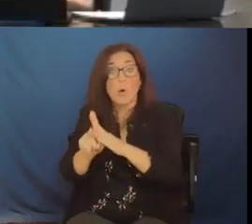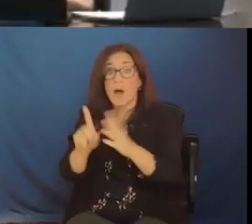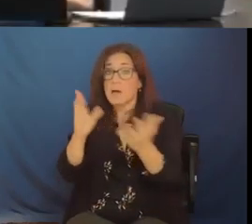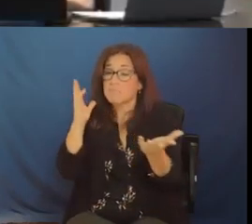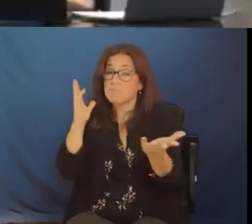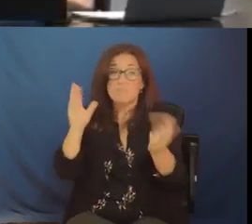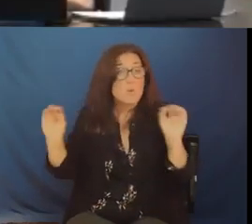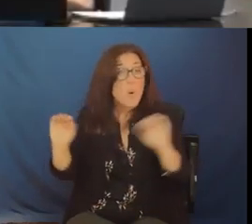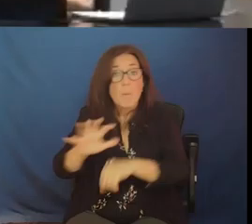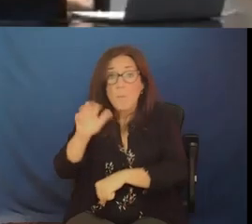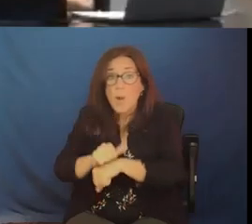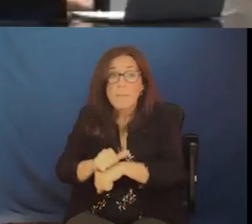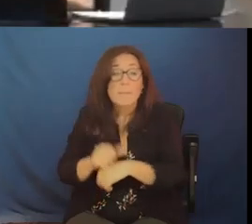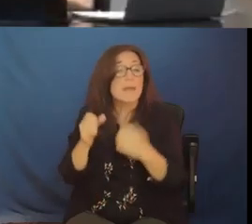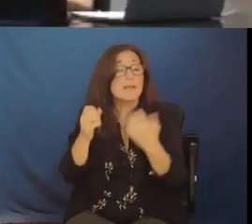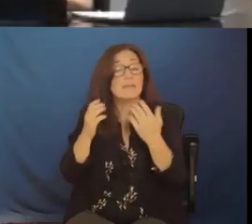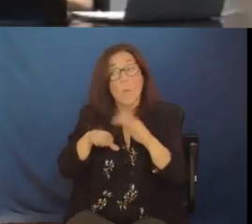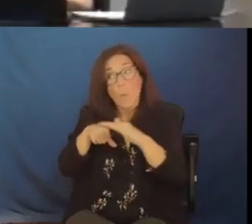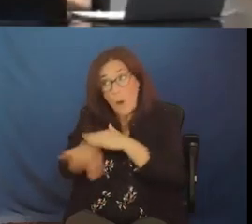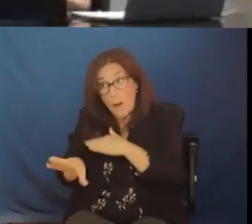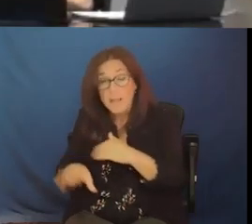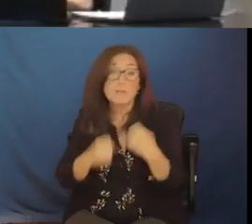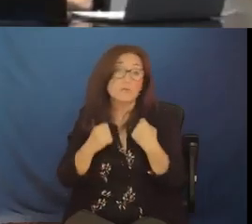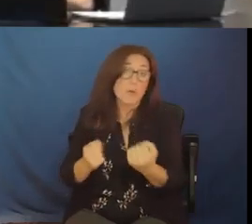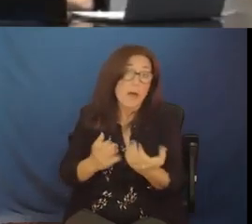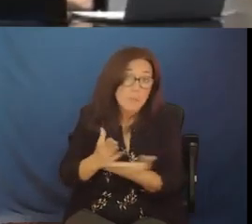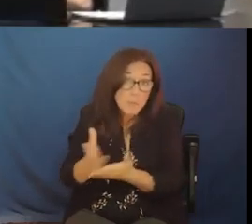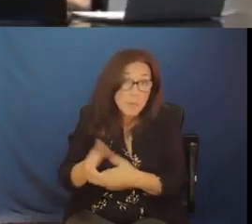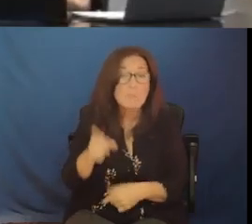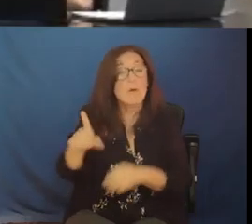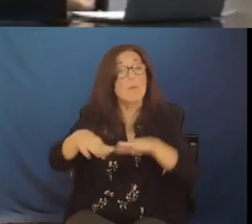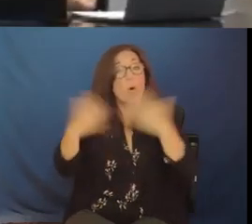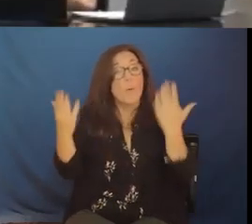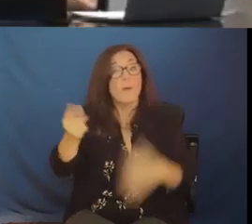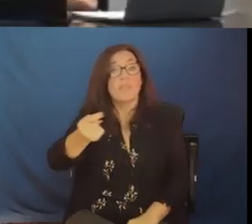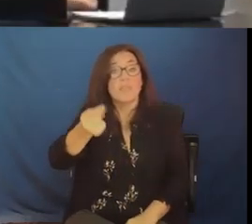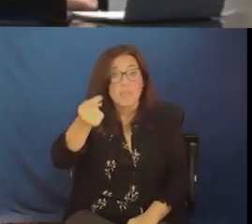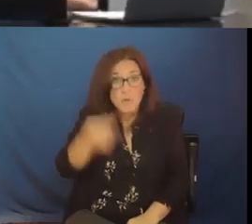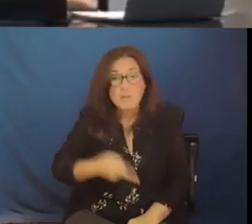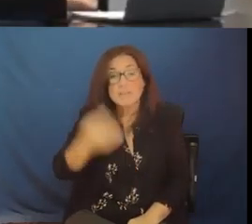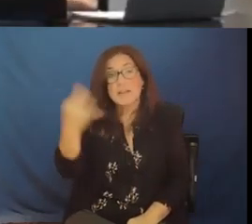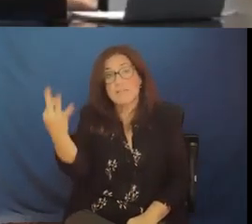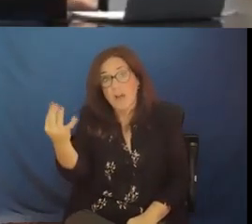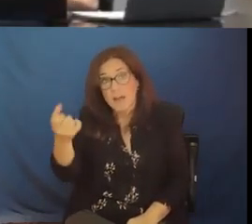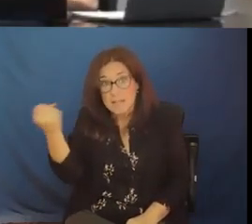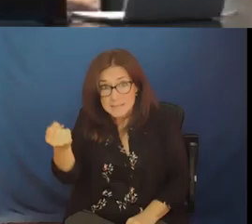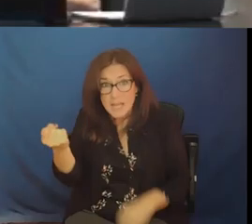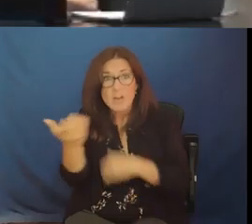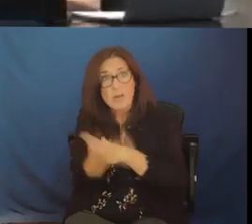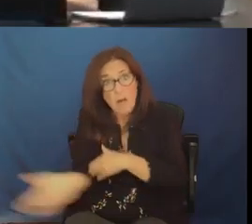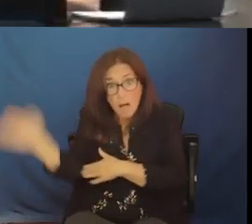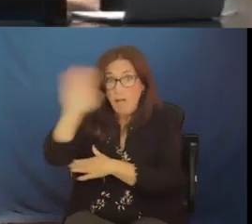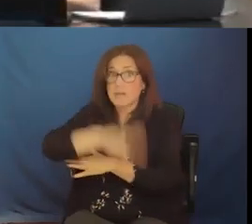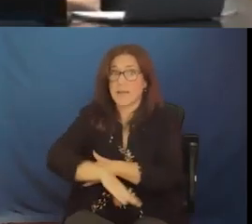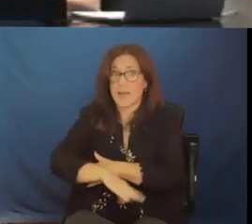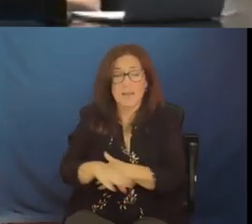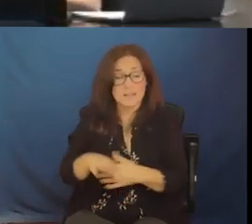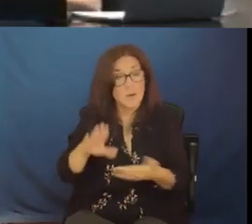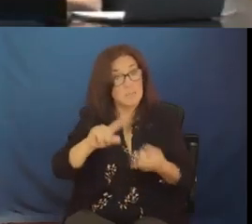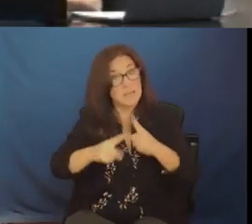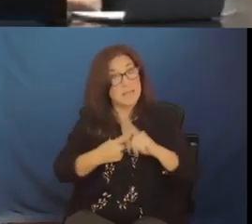ahora para las personas sin cita previa todo el día el viernes y los sábados también así que si conocen a alguien dejen les